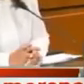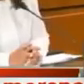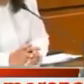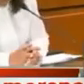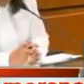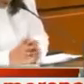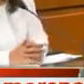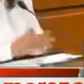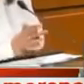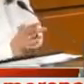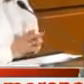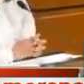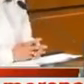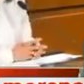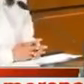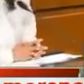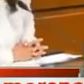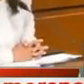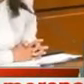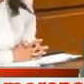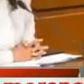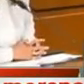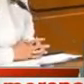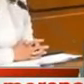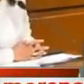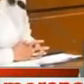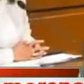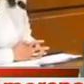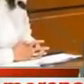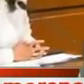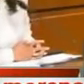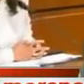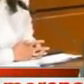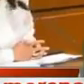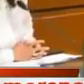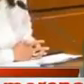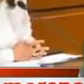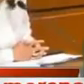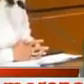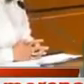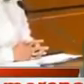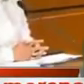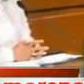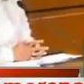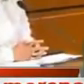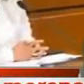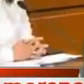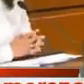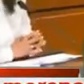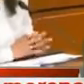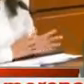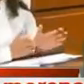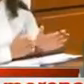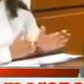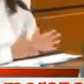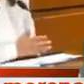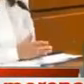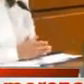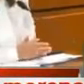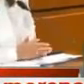hay 10 mil millones de dólares para darle a Pemex a que construya las refinerías, que tanto